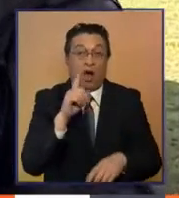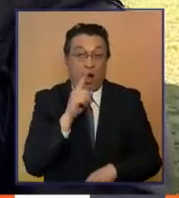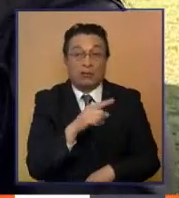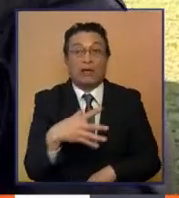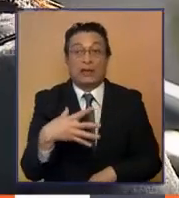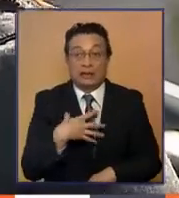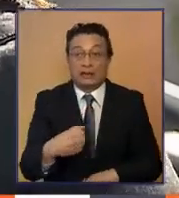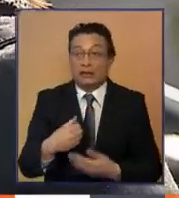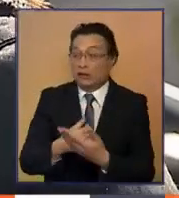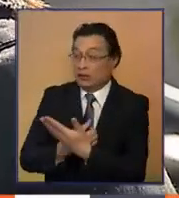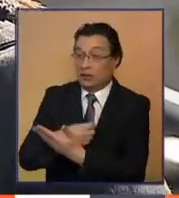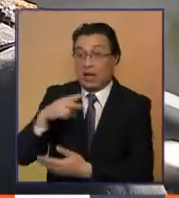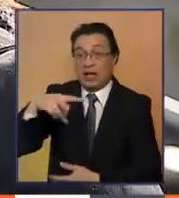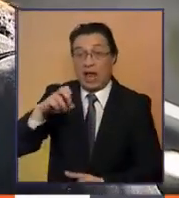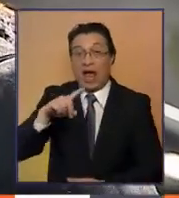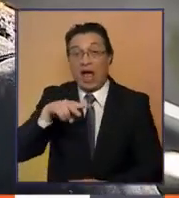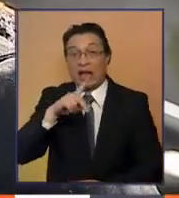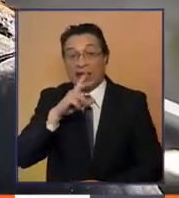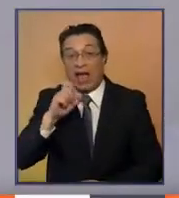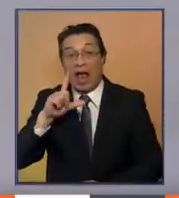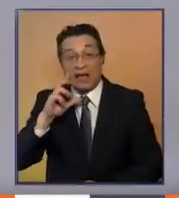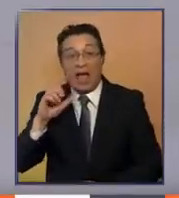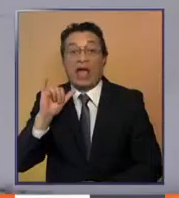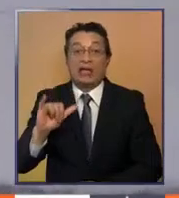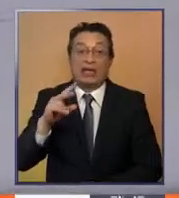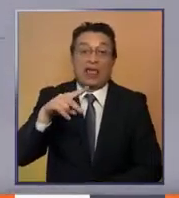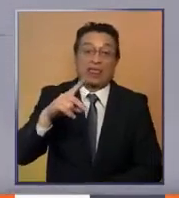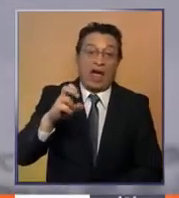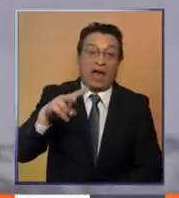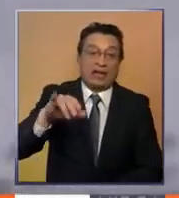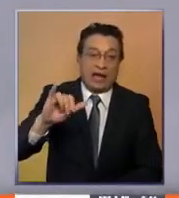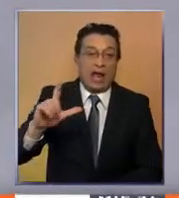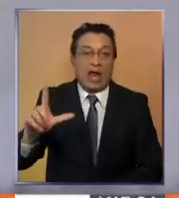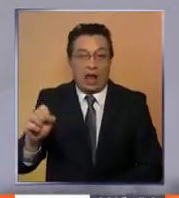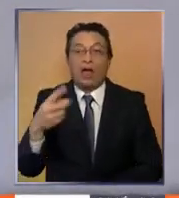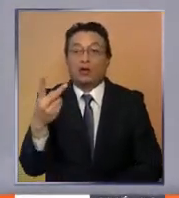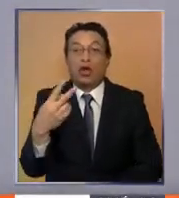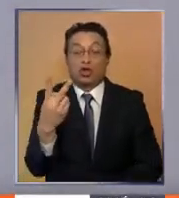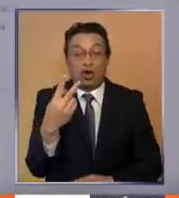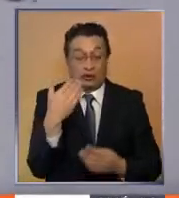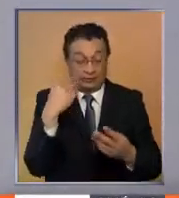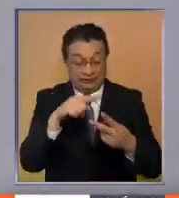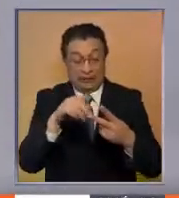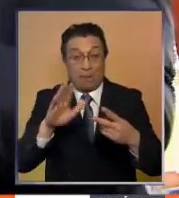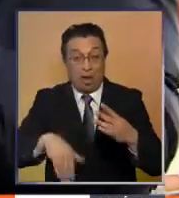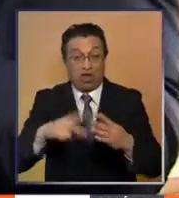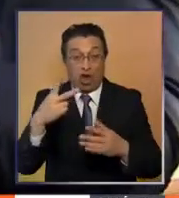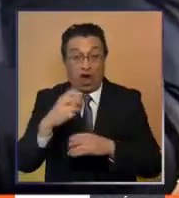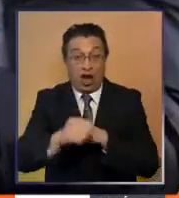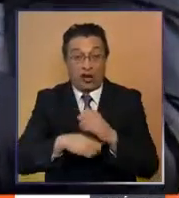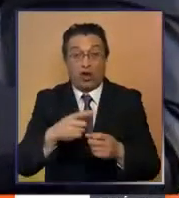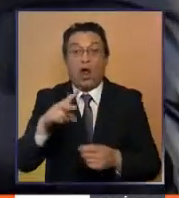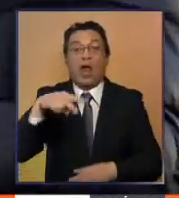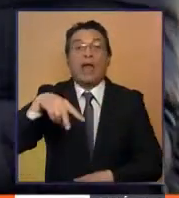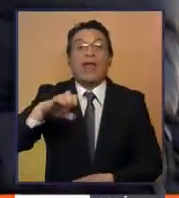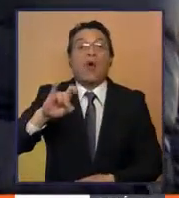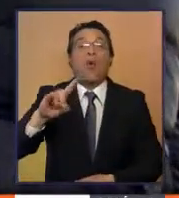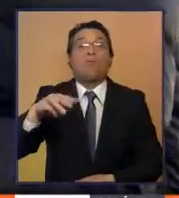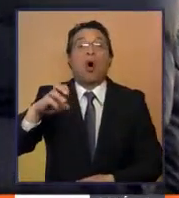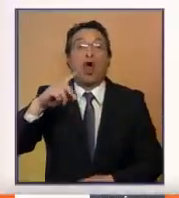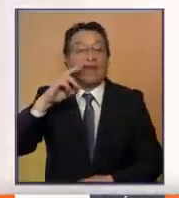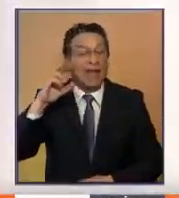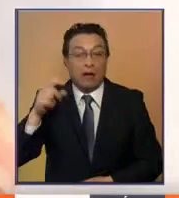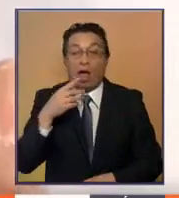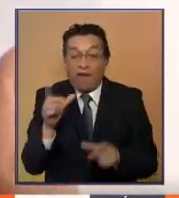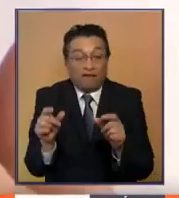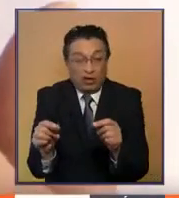Natalie, también la de Daniela, son dos de las afectadas. En un caso, la menor de 2 años tiene una neumonía que no se atribuye a ningún virus. En el